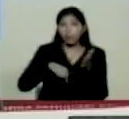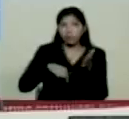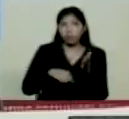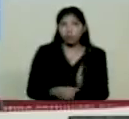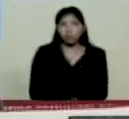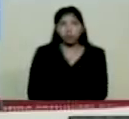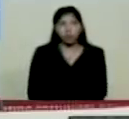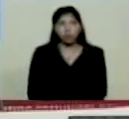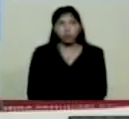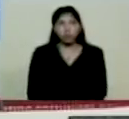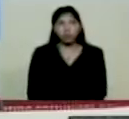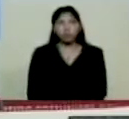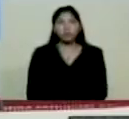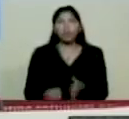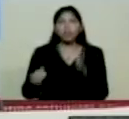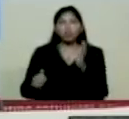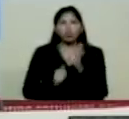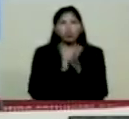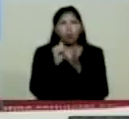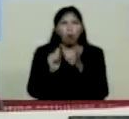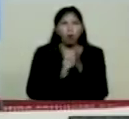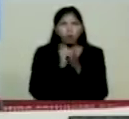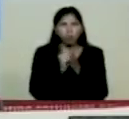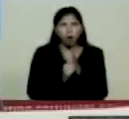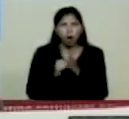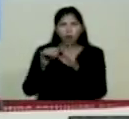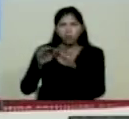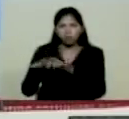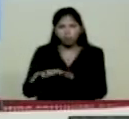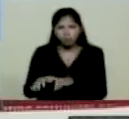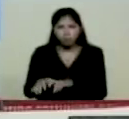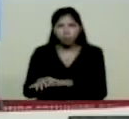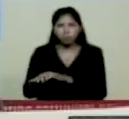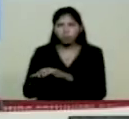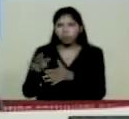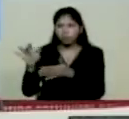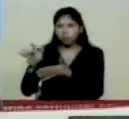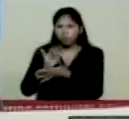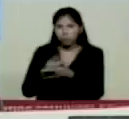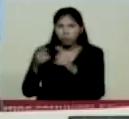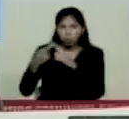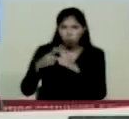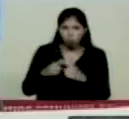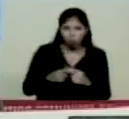las máquinas, del software de votación, de la transmisión, de la totalización, del escrutinio.